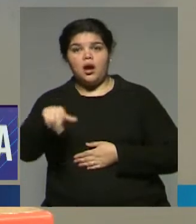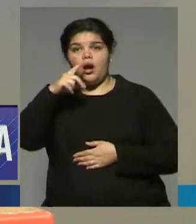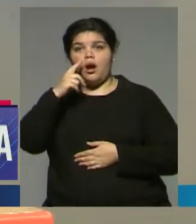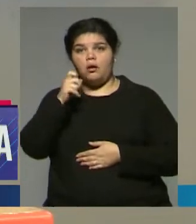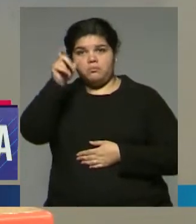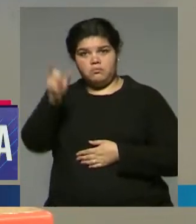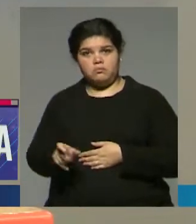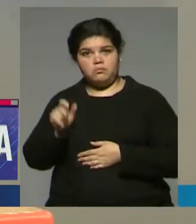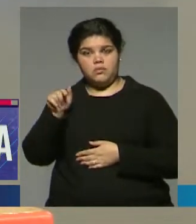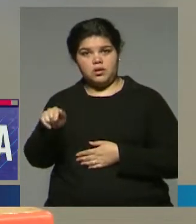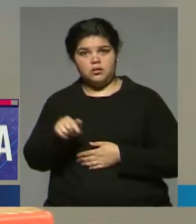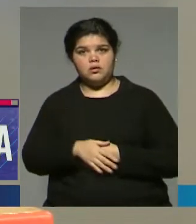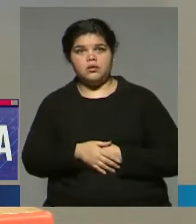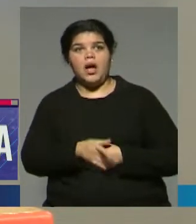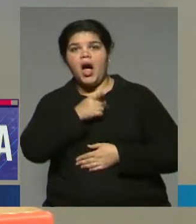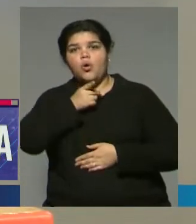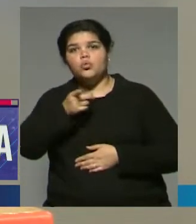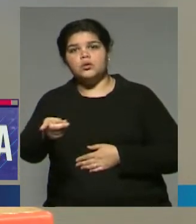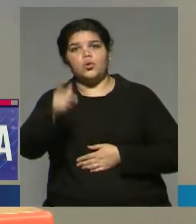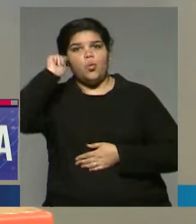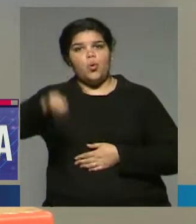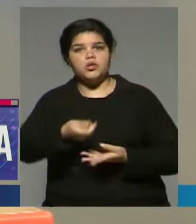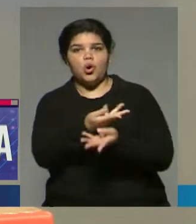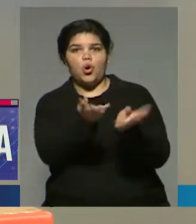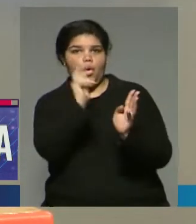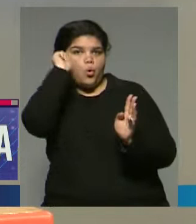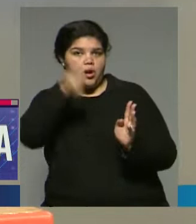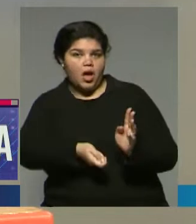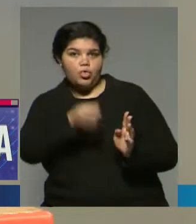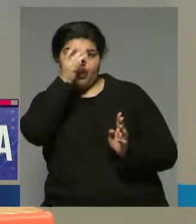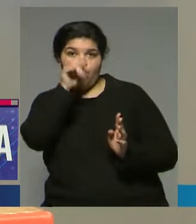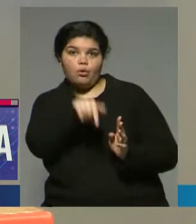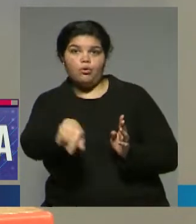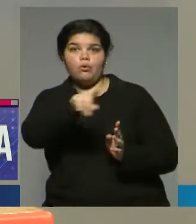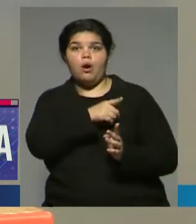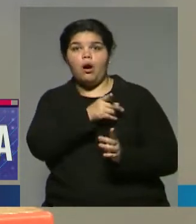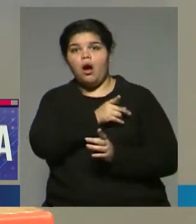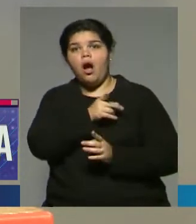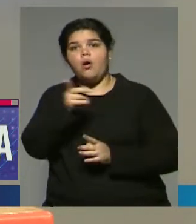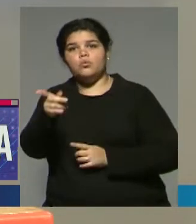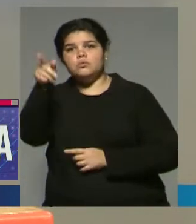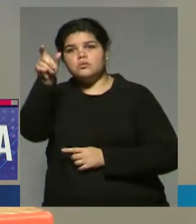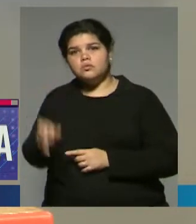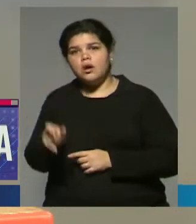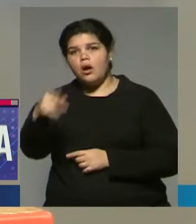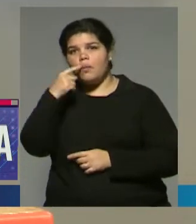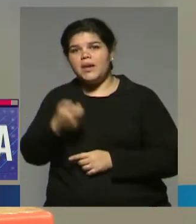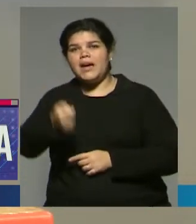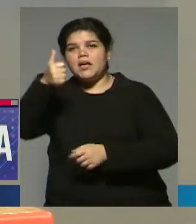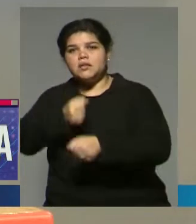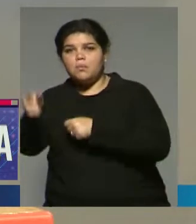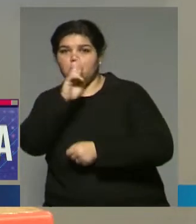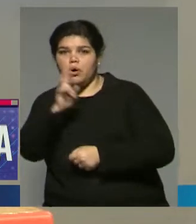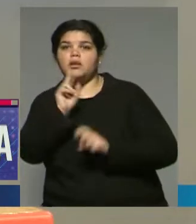caso concretamente y de la acusación y el juicio por jurado contra este hombre que está acusado de intento de femicidio y también del crimen